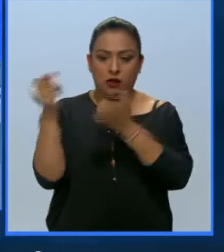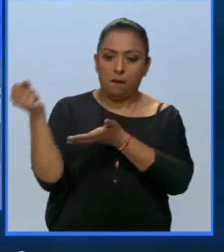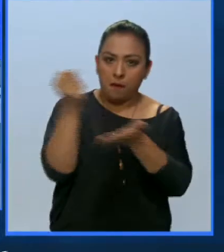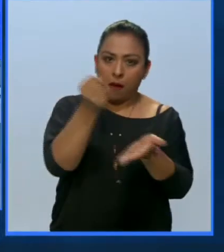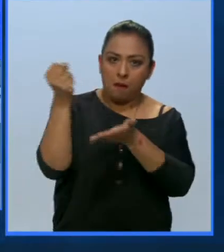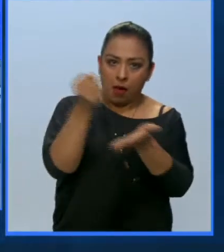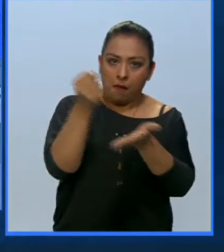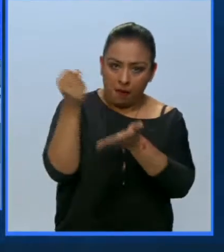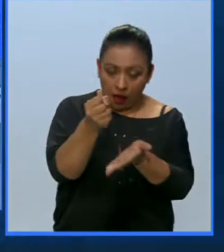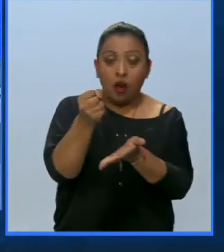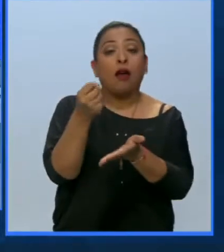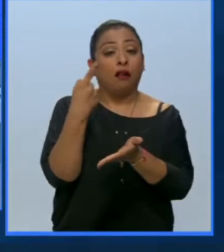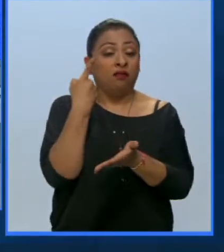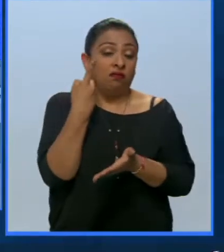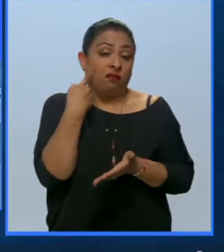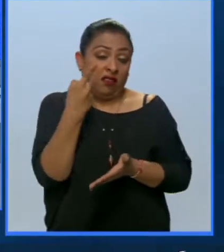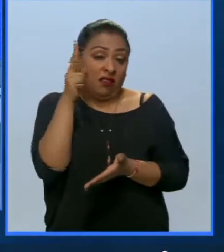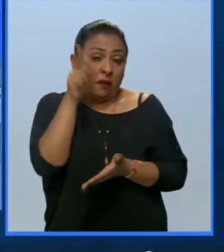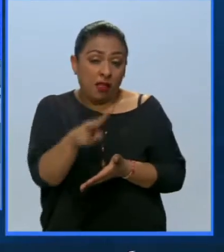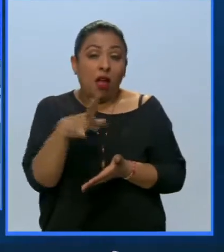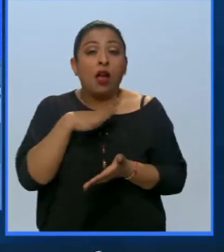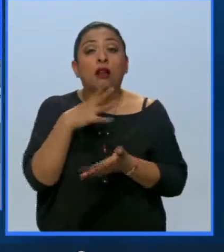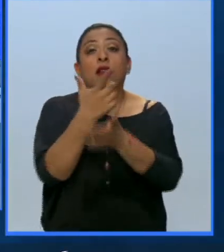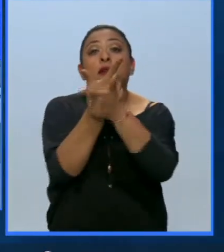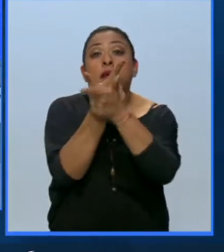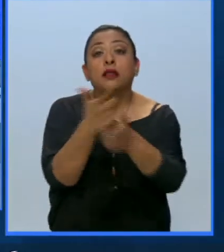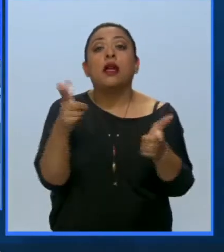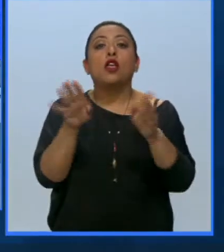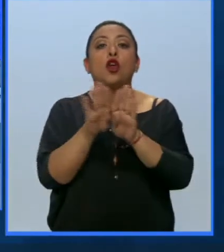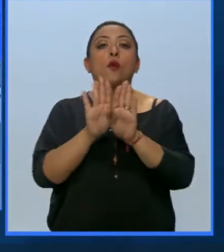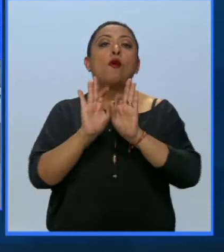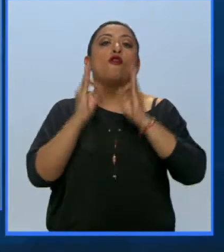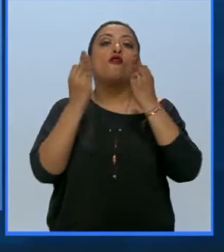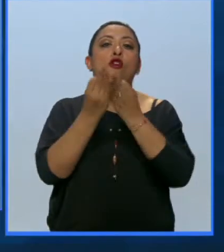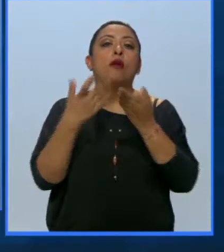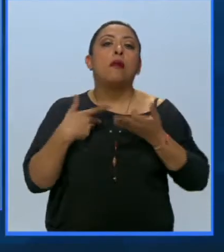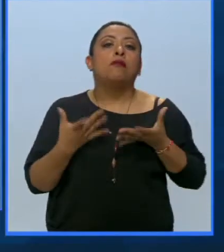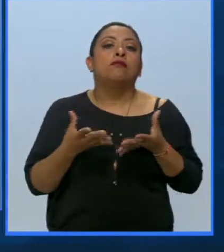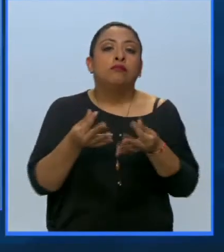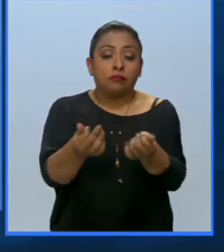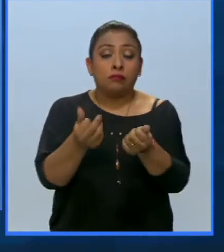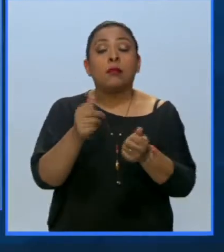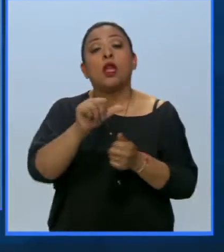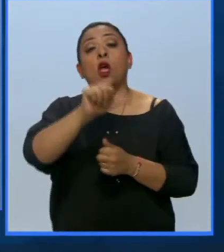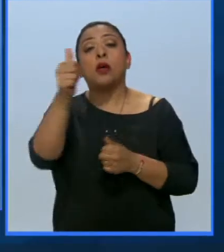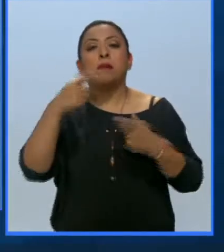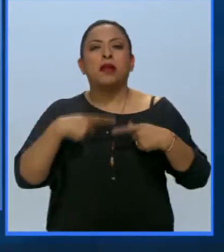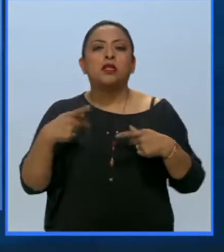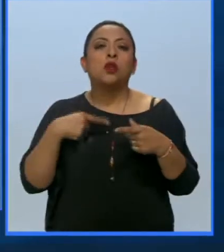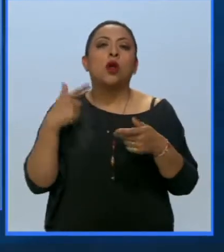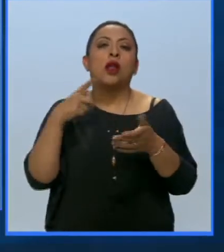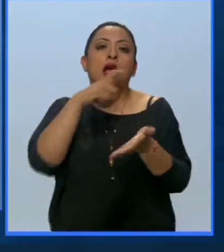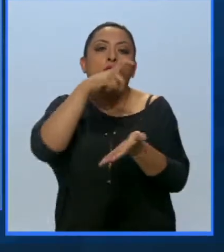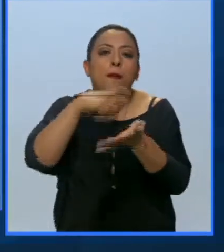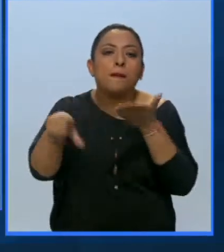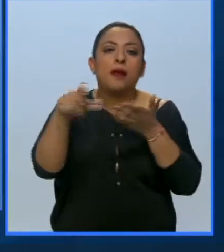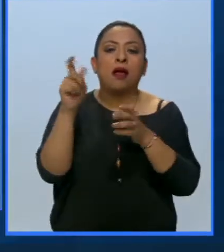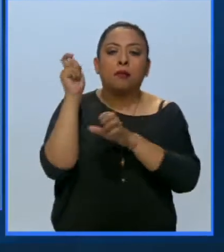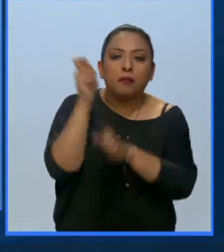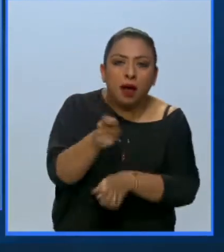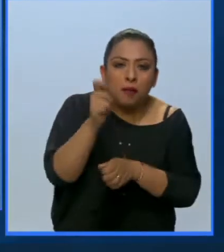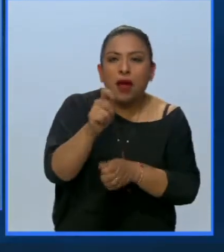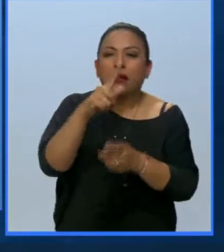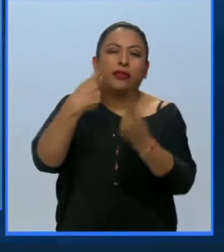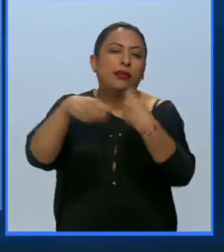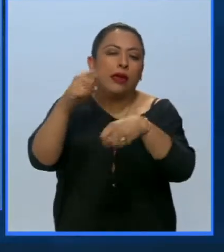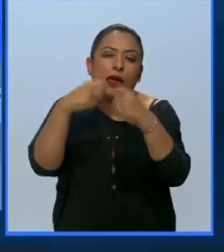donde, pues por evidentes razones, hay muchas libertades en la forma en la que se da el gasto. Las personas que fueron a comprar un pico en una tlapalería o en una